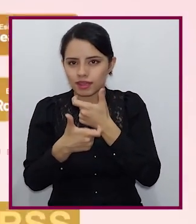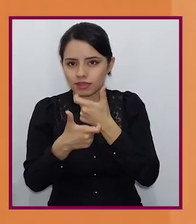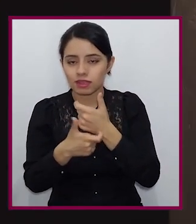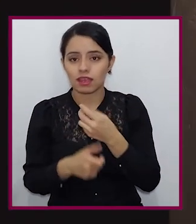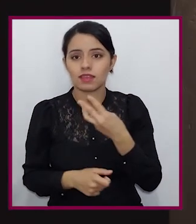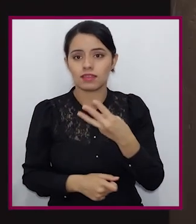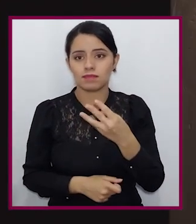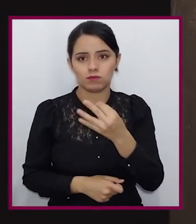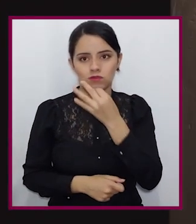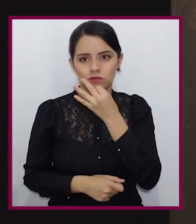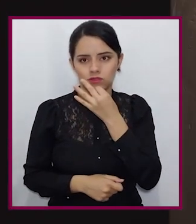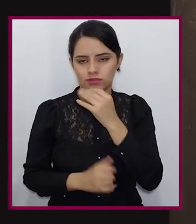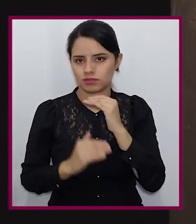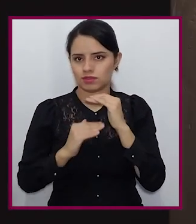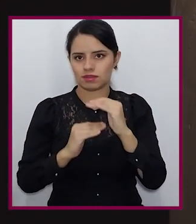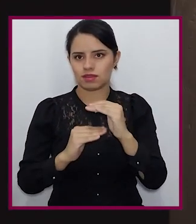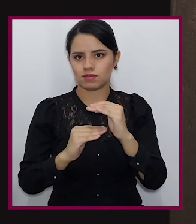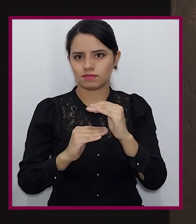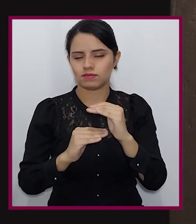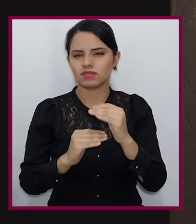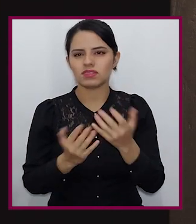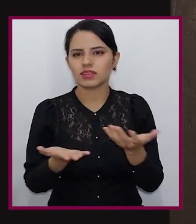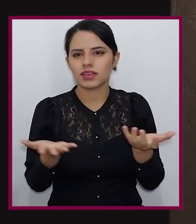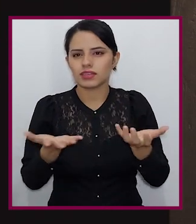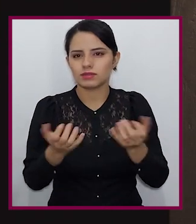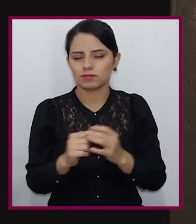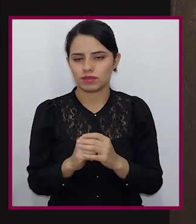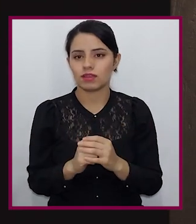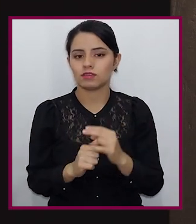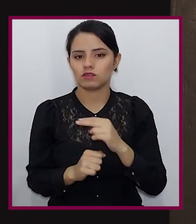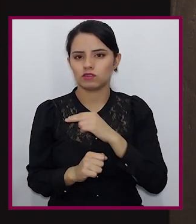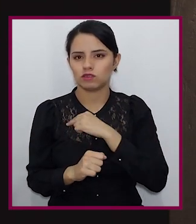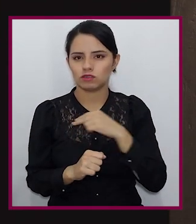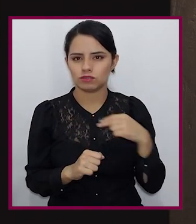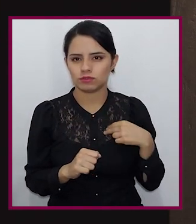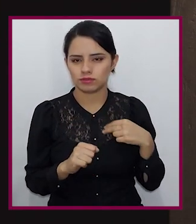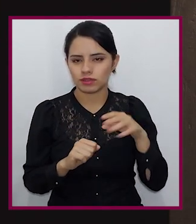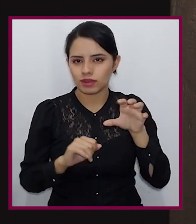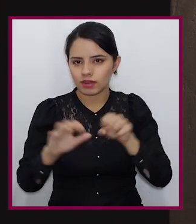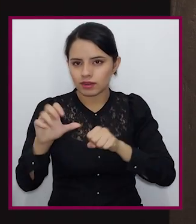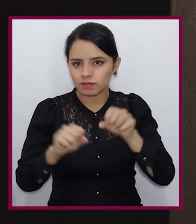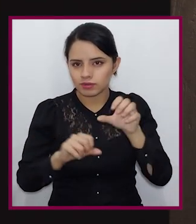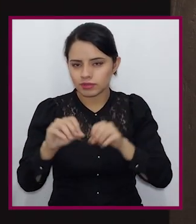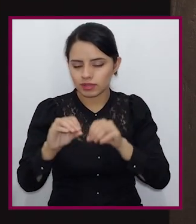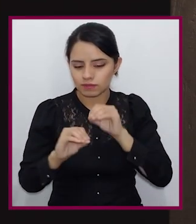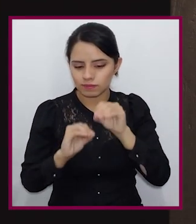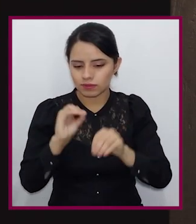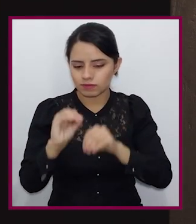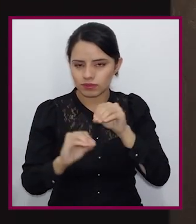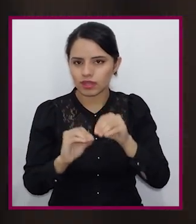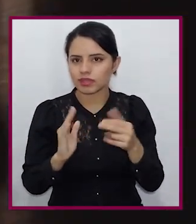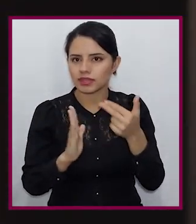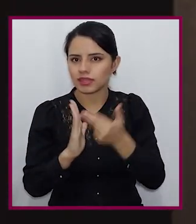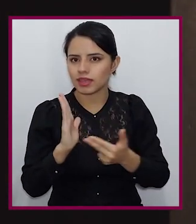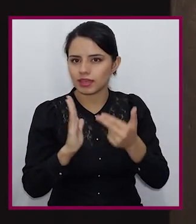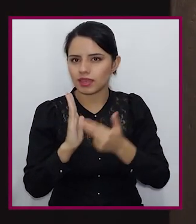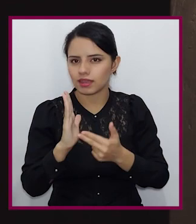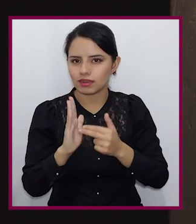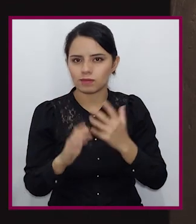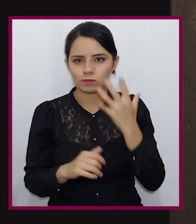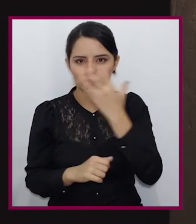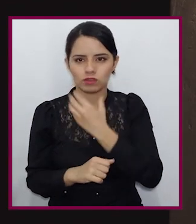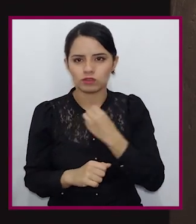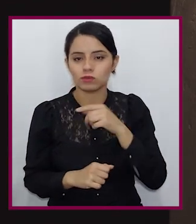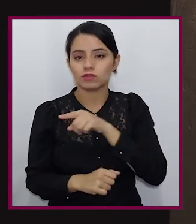durar más de 3 minutos. Entonces, ¿qué hacemos con ellas? Bueno, pues las metemos a un taller de enchulamiento. Pues ustedes nos mandan